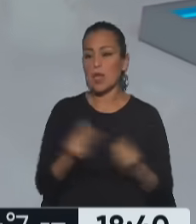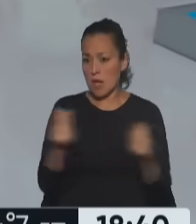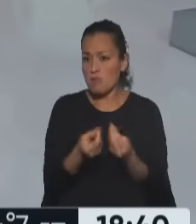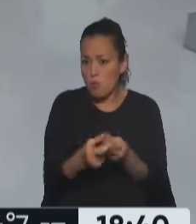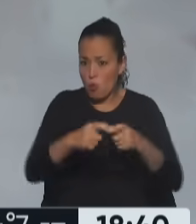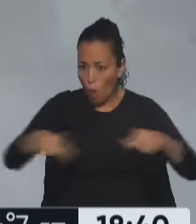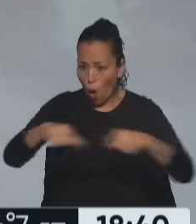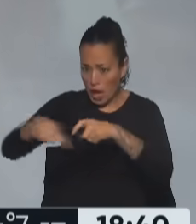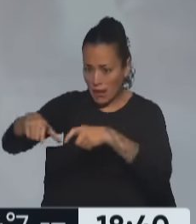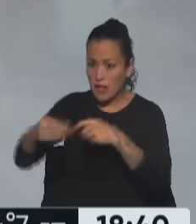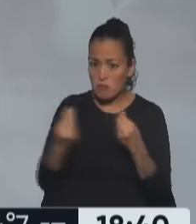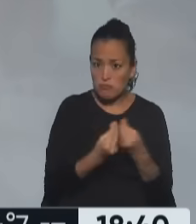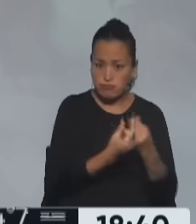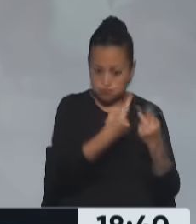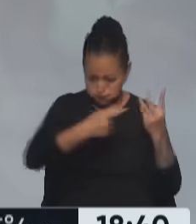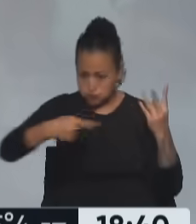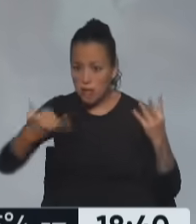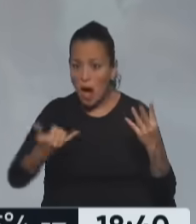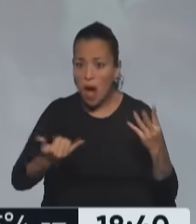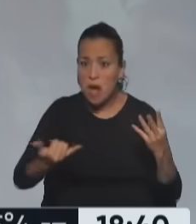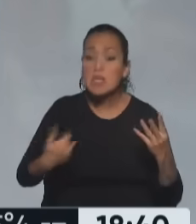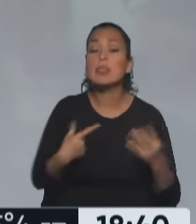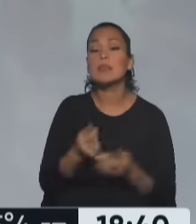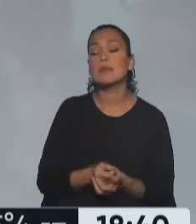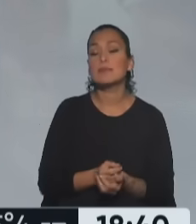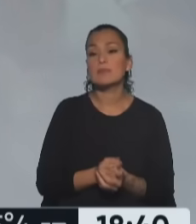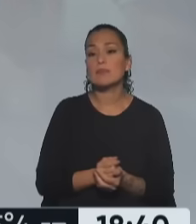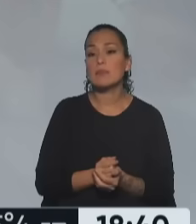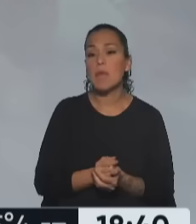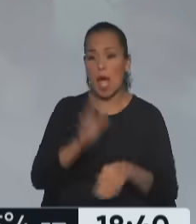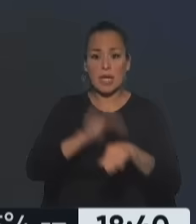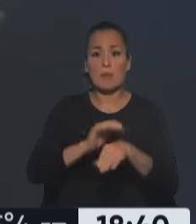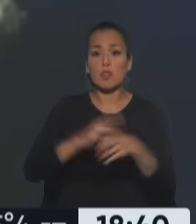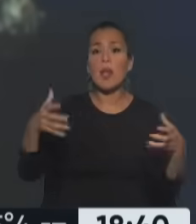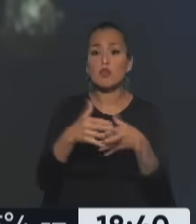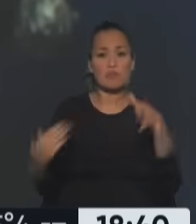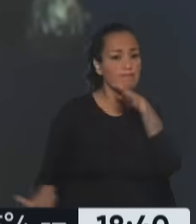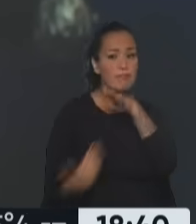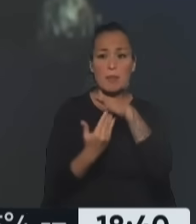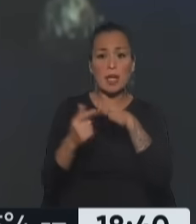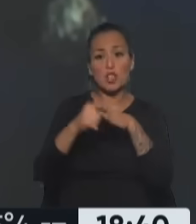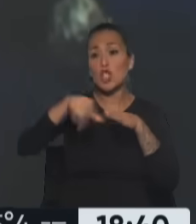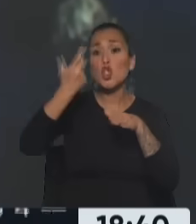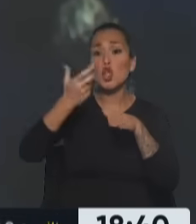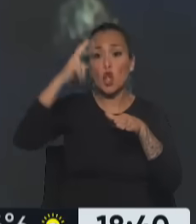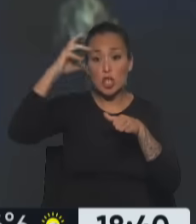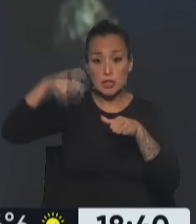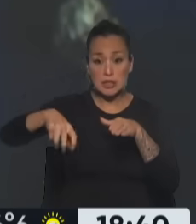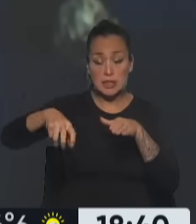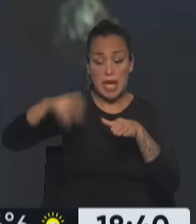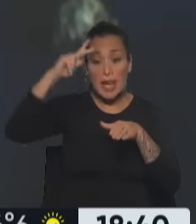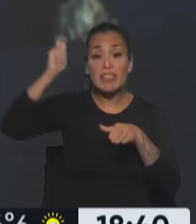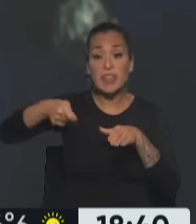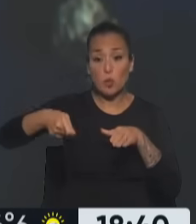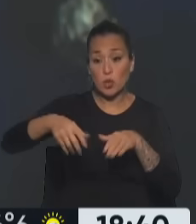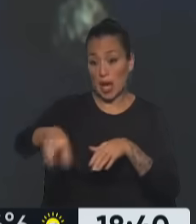a ser electo, incluyendo la Suprema Corte y otros tribunales. Sí, así es. Esto era una de las cosas que más confusión generaba al